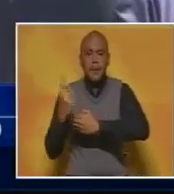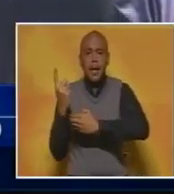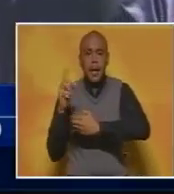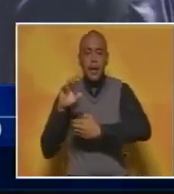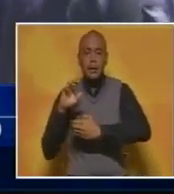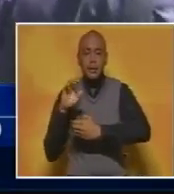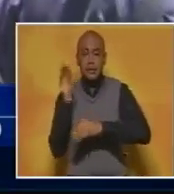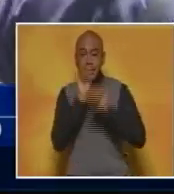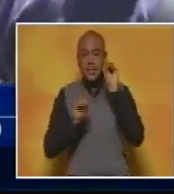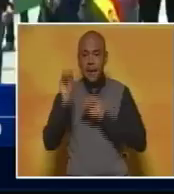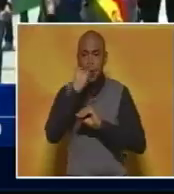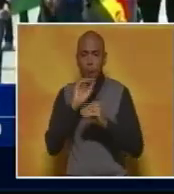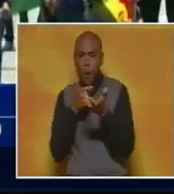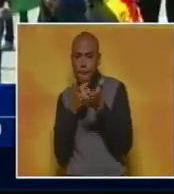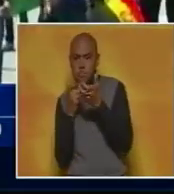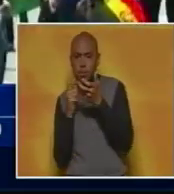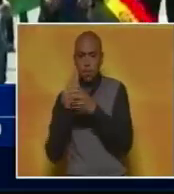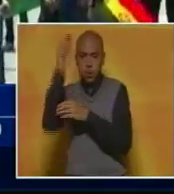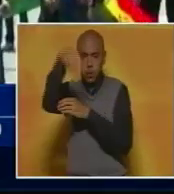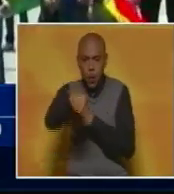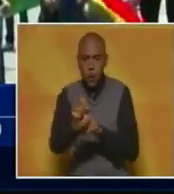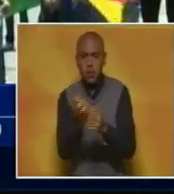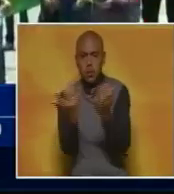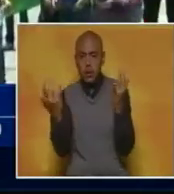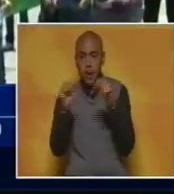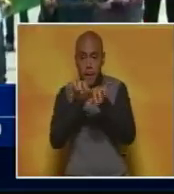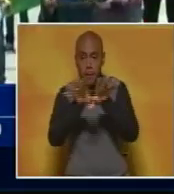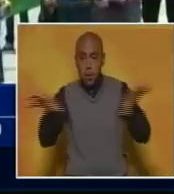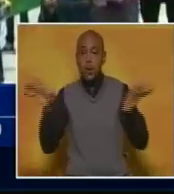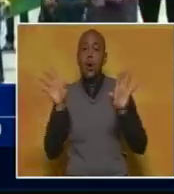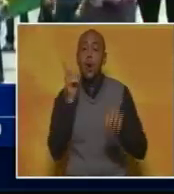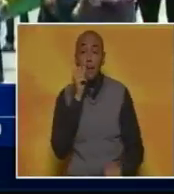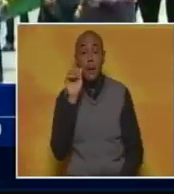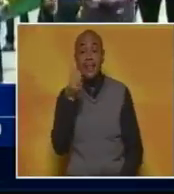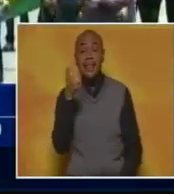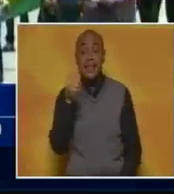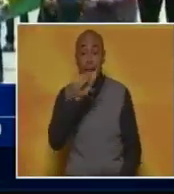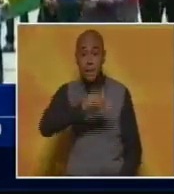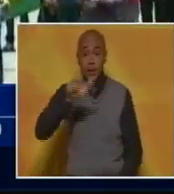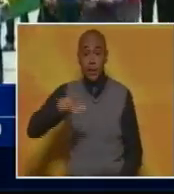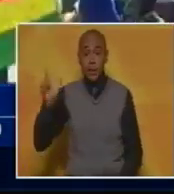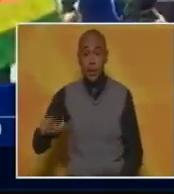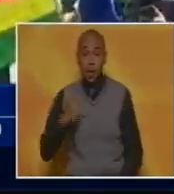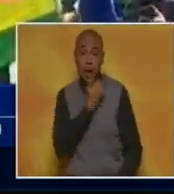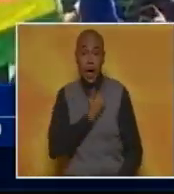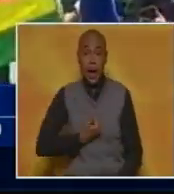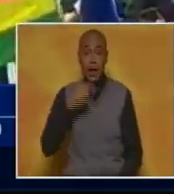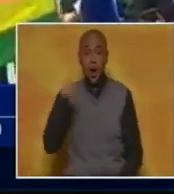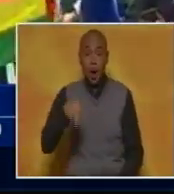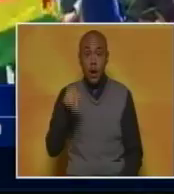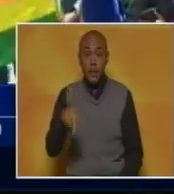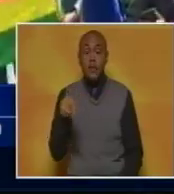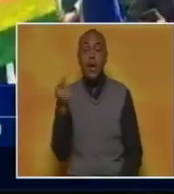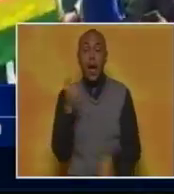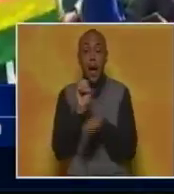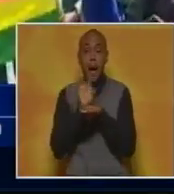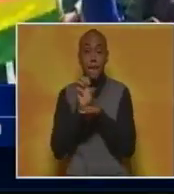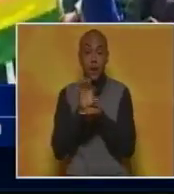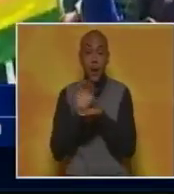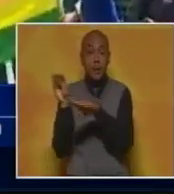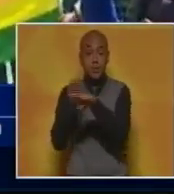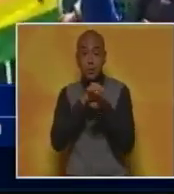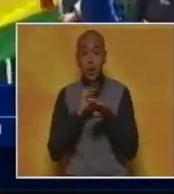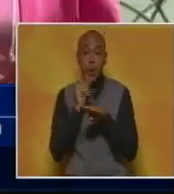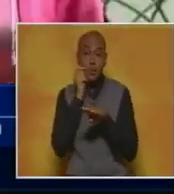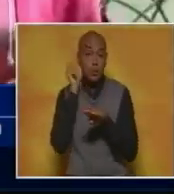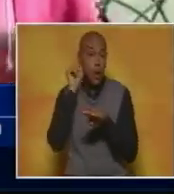agentes químicos para poder replegar, para que no haya heridos. Se registran, hay personas heridas, están llegando las ambulancias en este momento para poder sacar a todas las personas